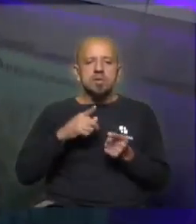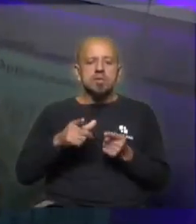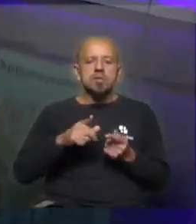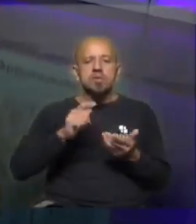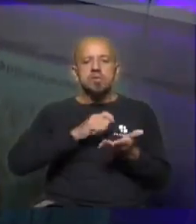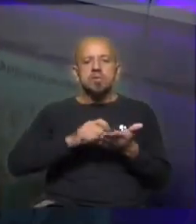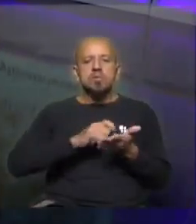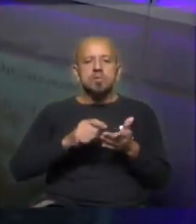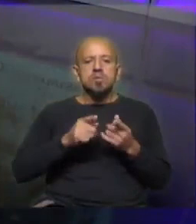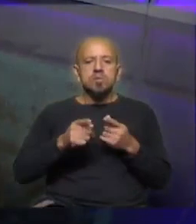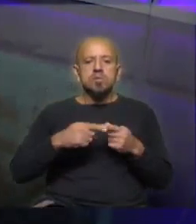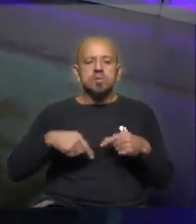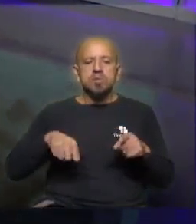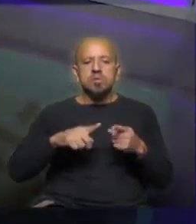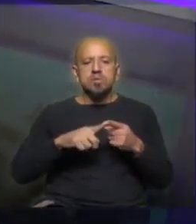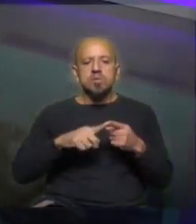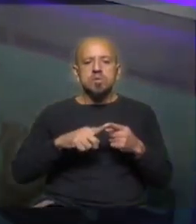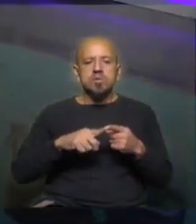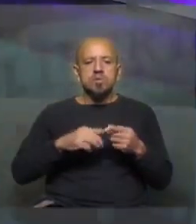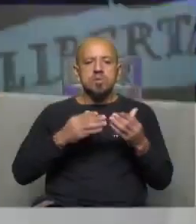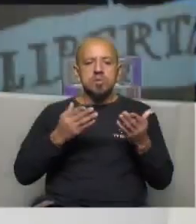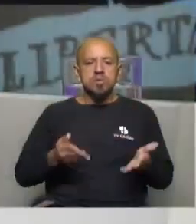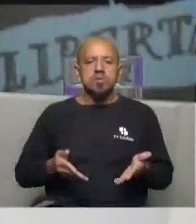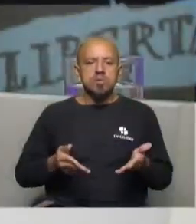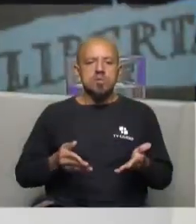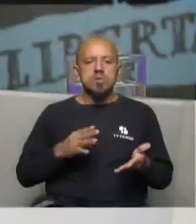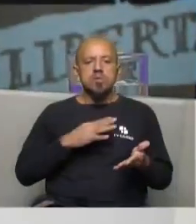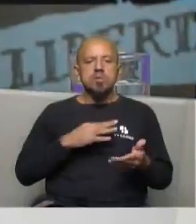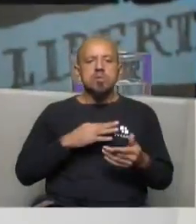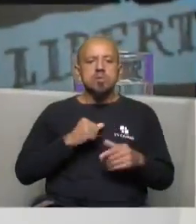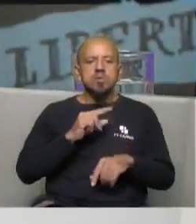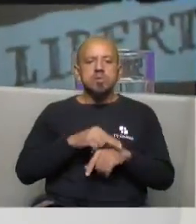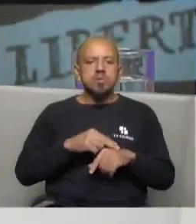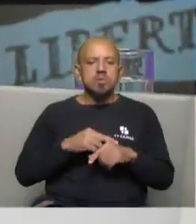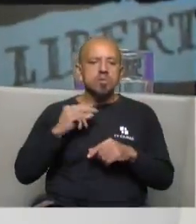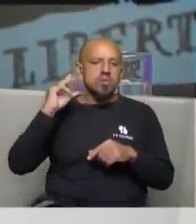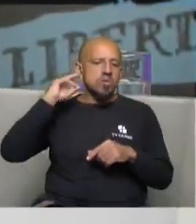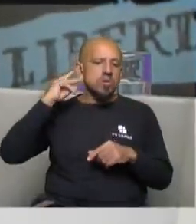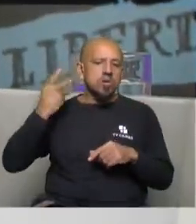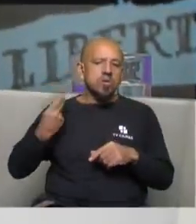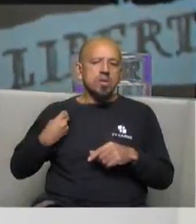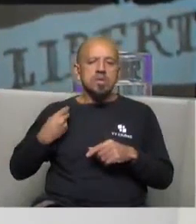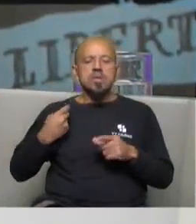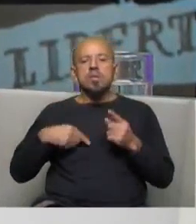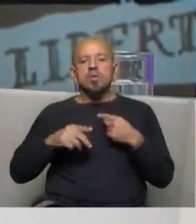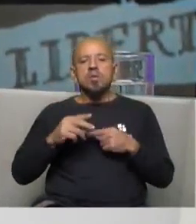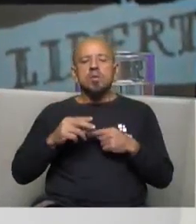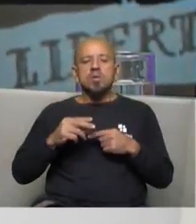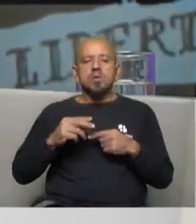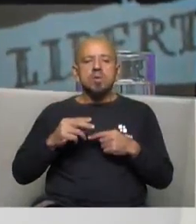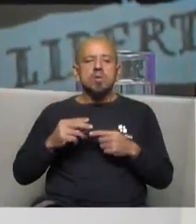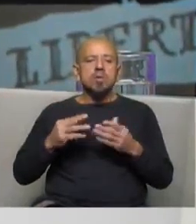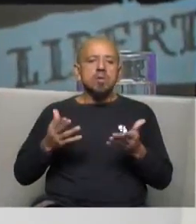documentado por su Teniente Blake que era Era común era común era común y bueno este